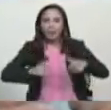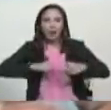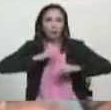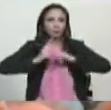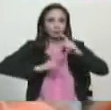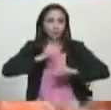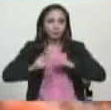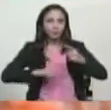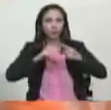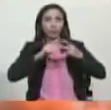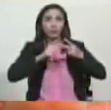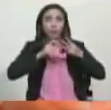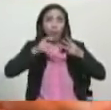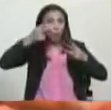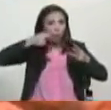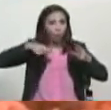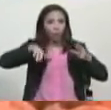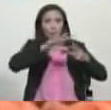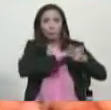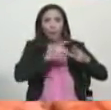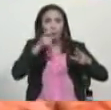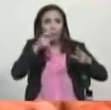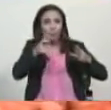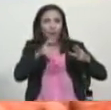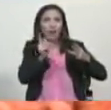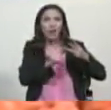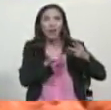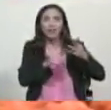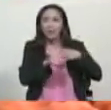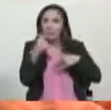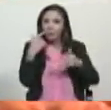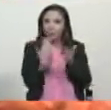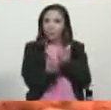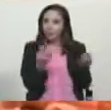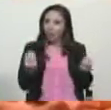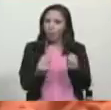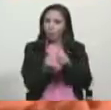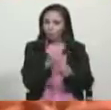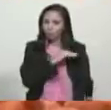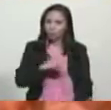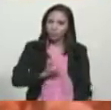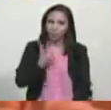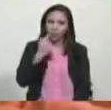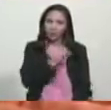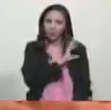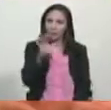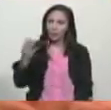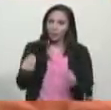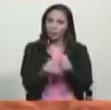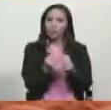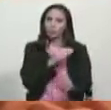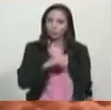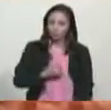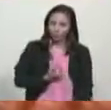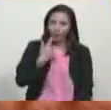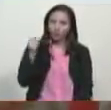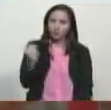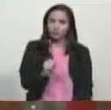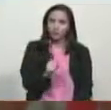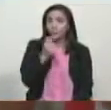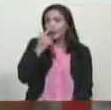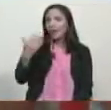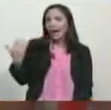pueblo, los trabajadores, y aquí están los resultados. Juntos todo es posible, como usted nos lo ha mencionado en